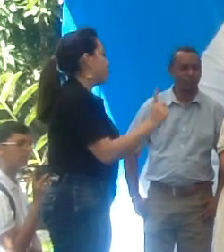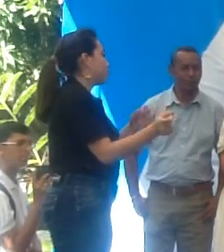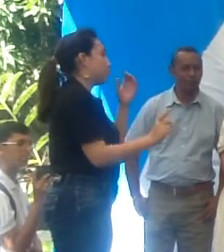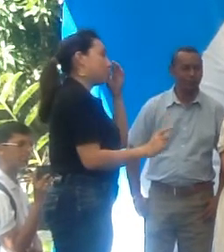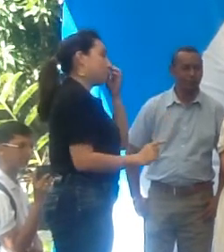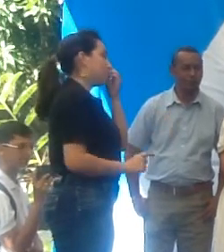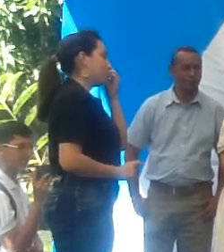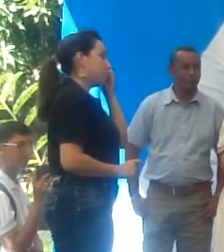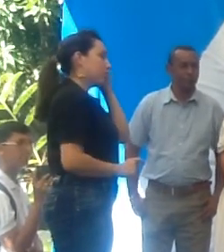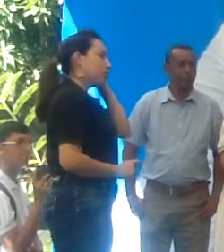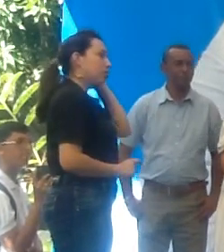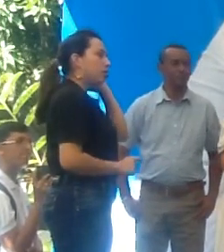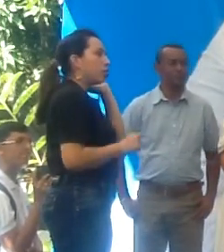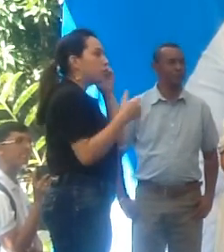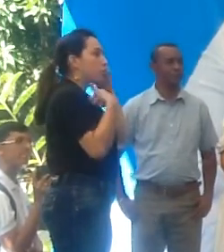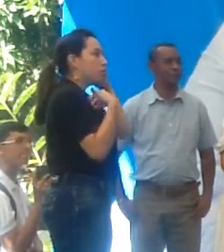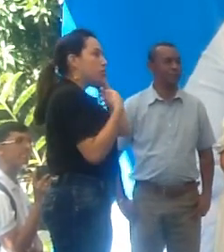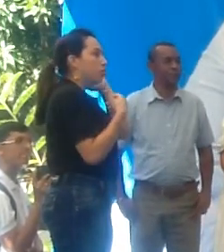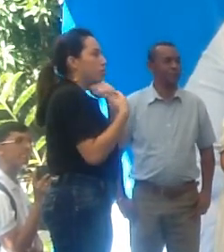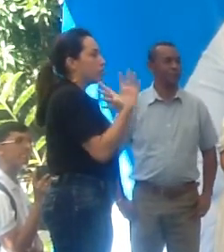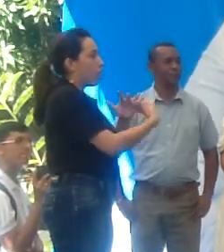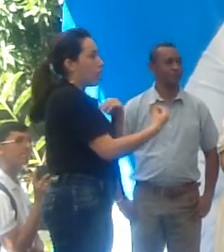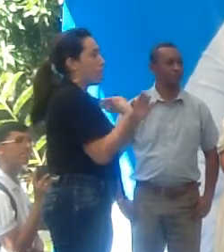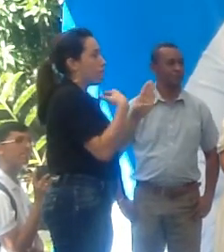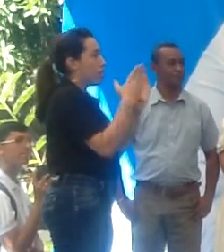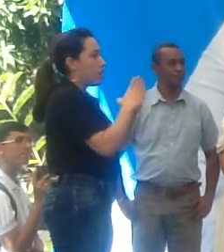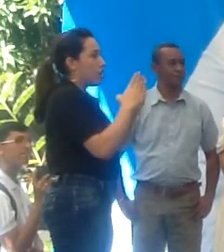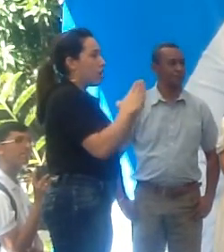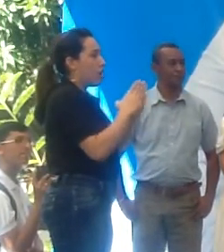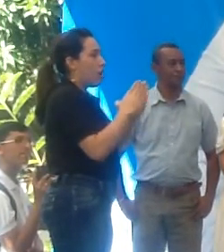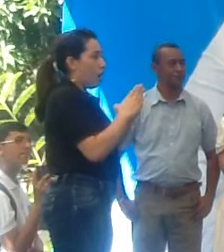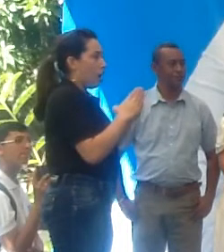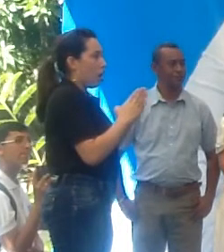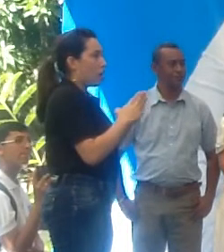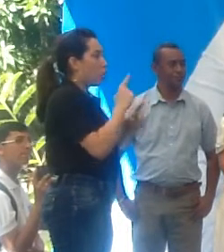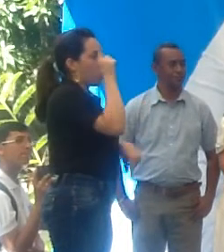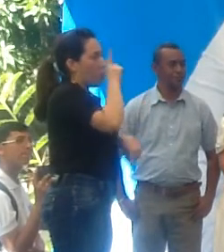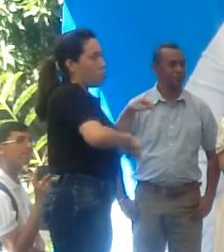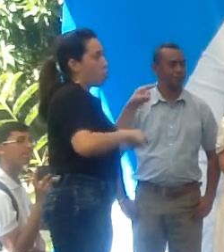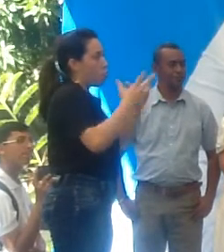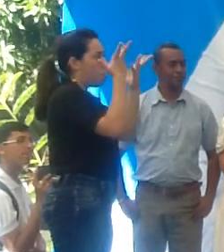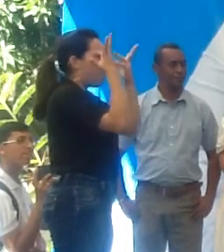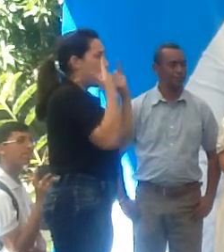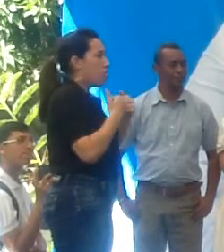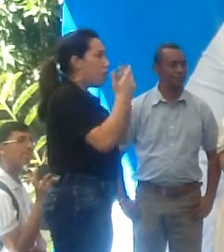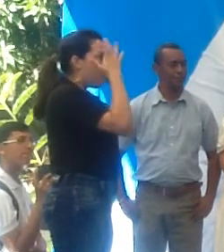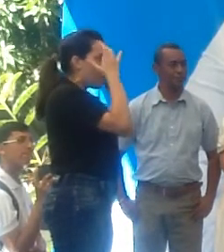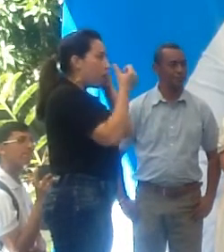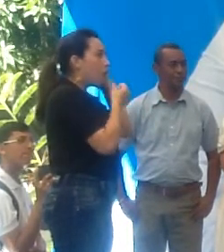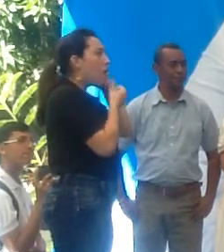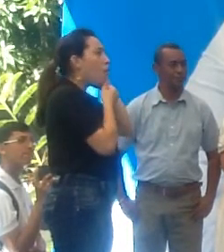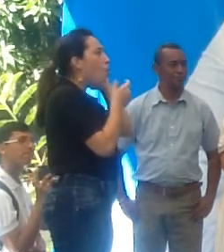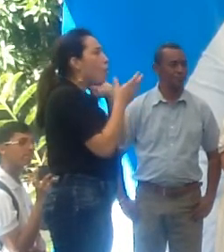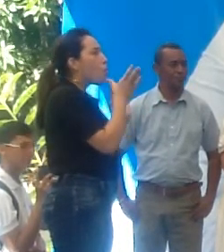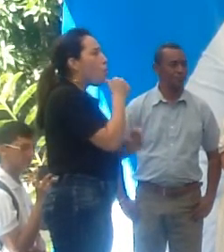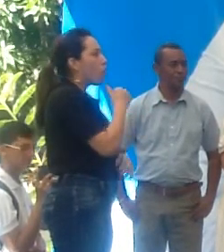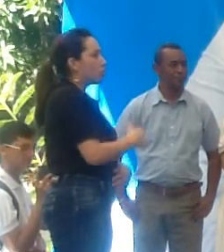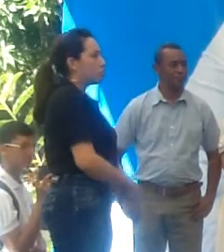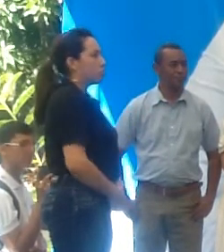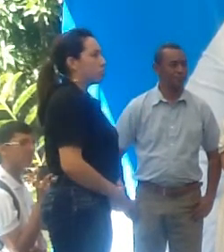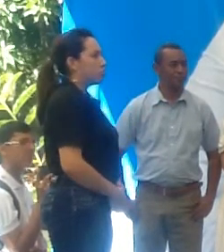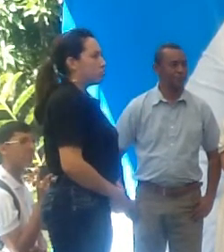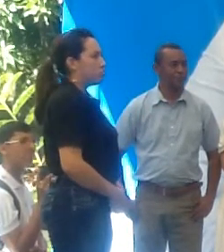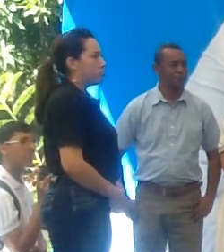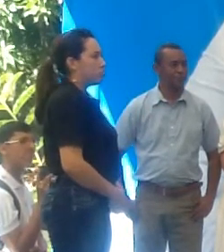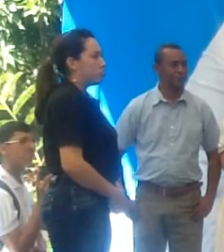mi casa y no me pude bañar porque no tenía el servicio de agua potable. Y